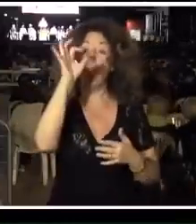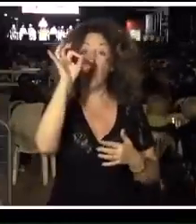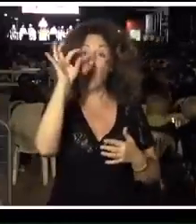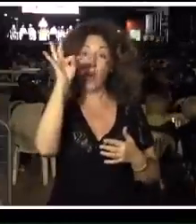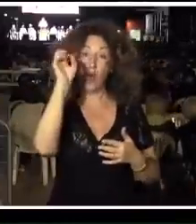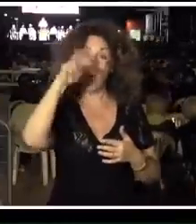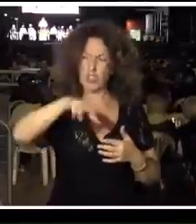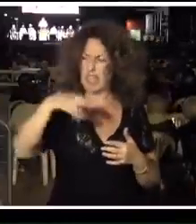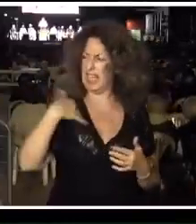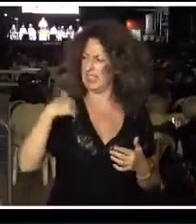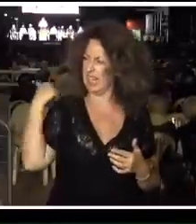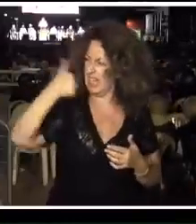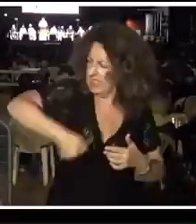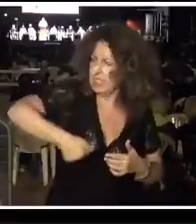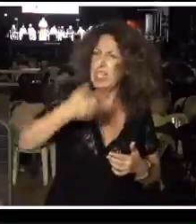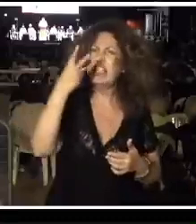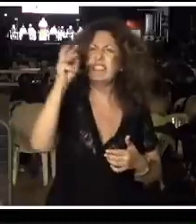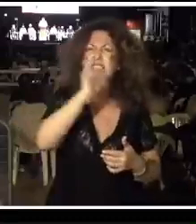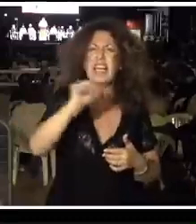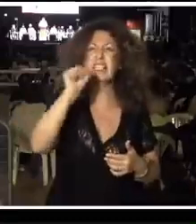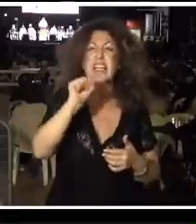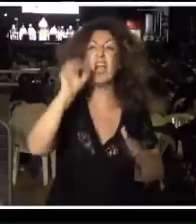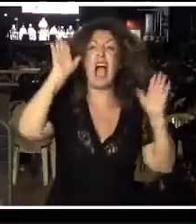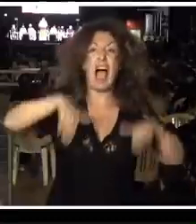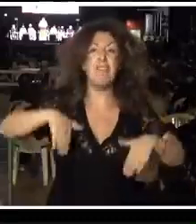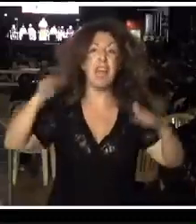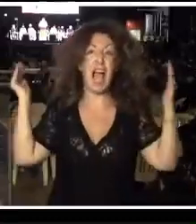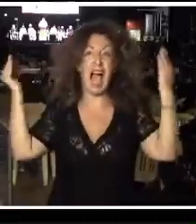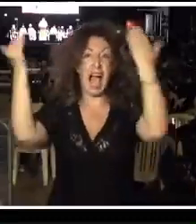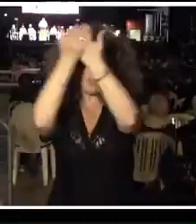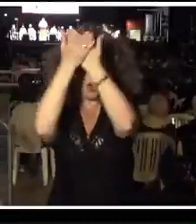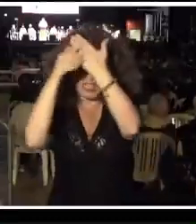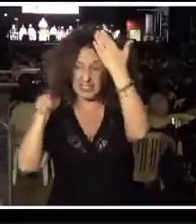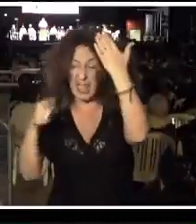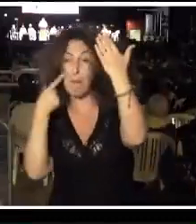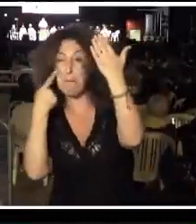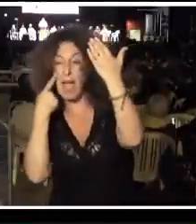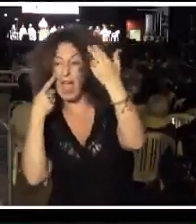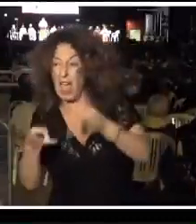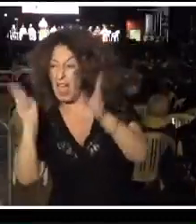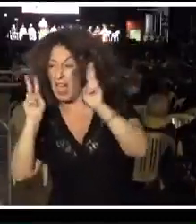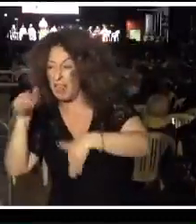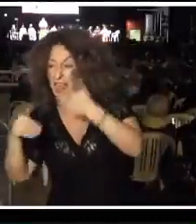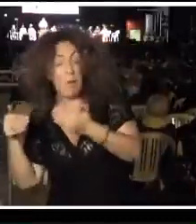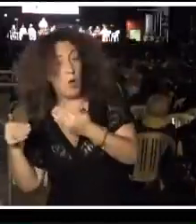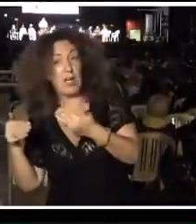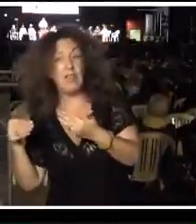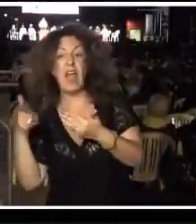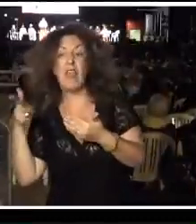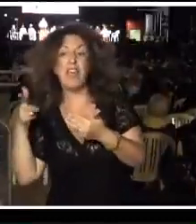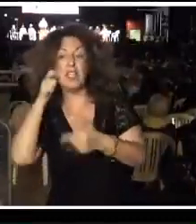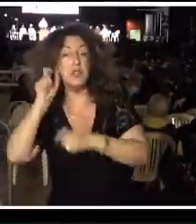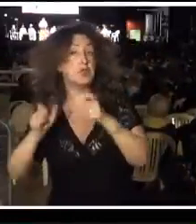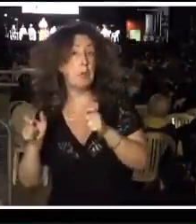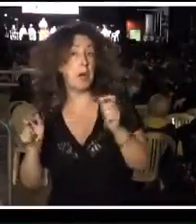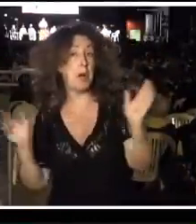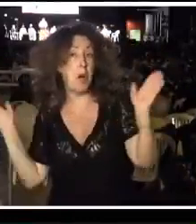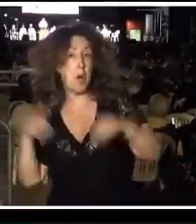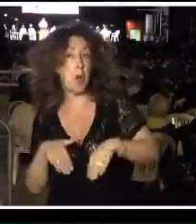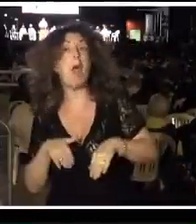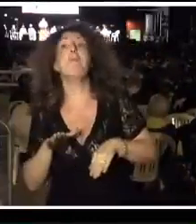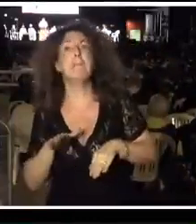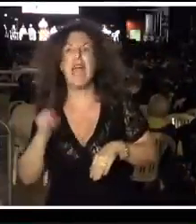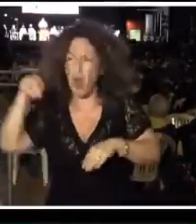en Afganistán no hay ni democracia ni derechos humanos, pero ha proliferado el